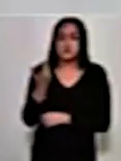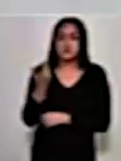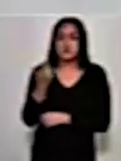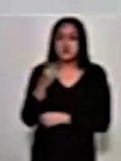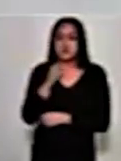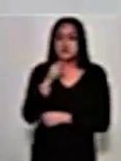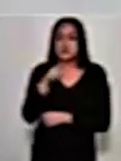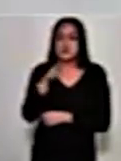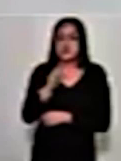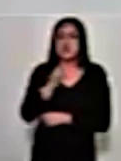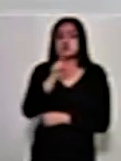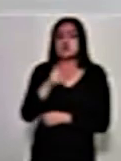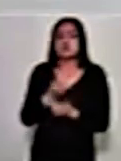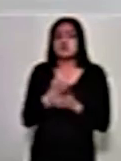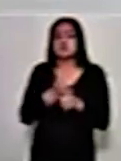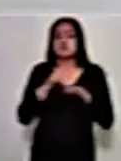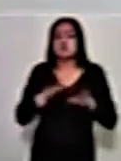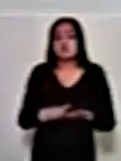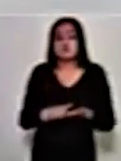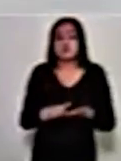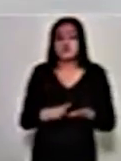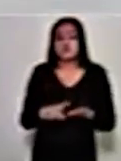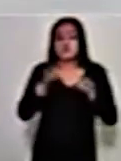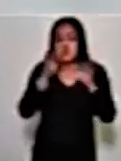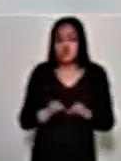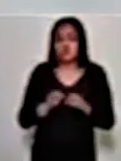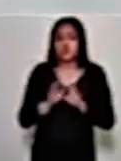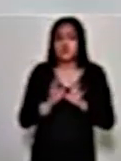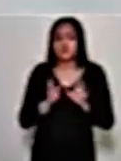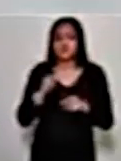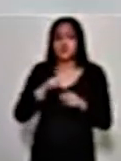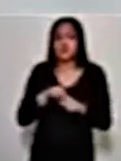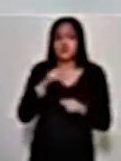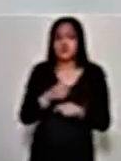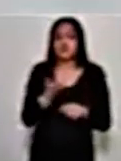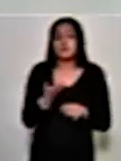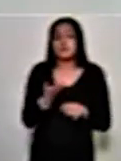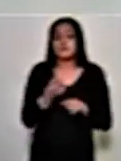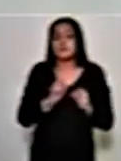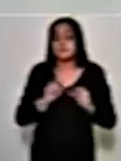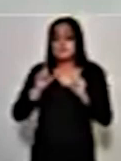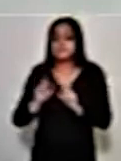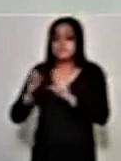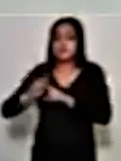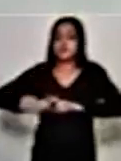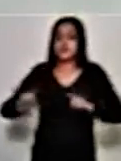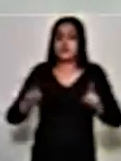saldrá la información oficial en los canales